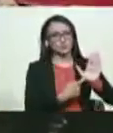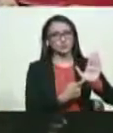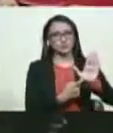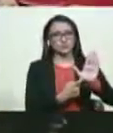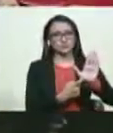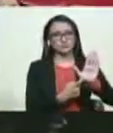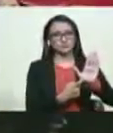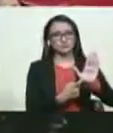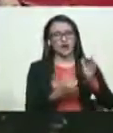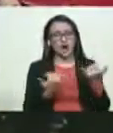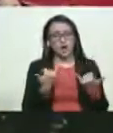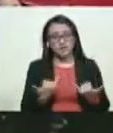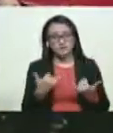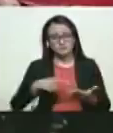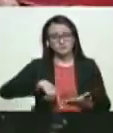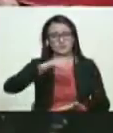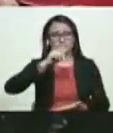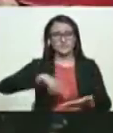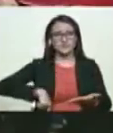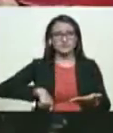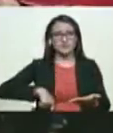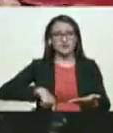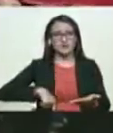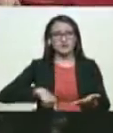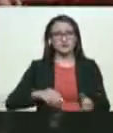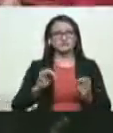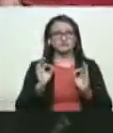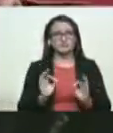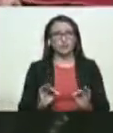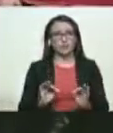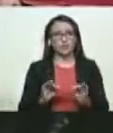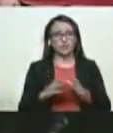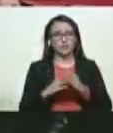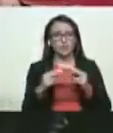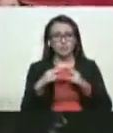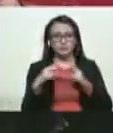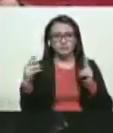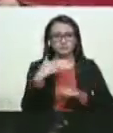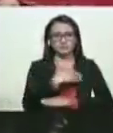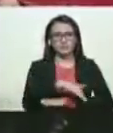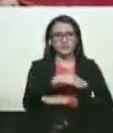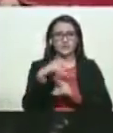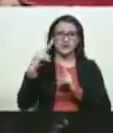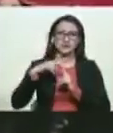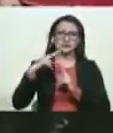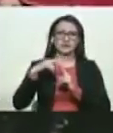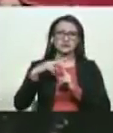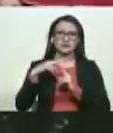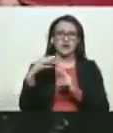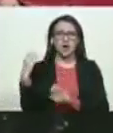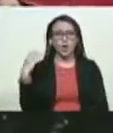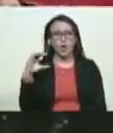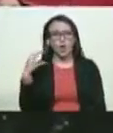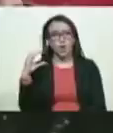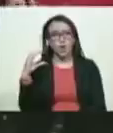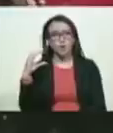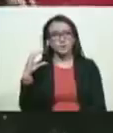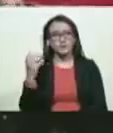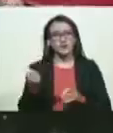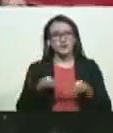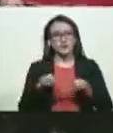que voy a afirmar para declarar toda la zona fronteriza de estas ya con colombia como son